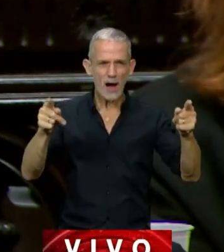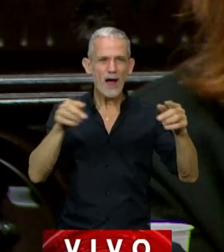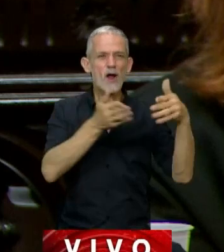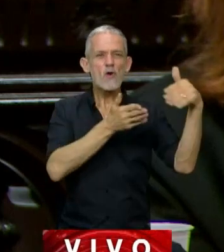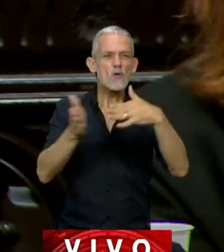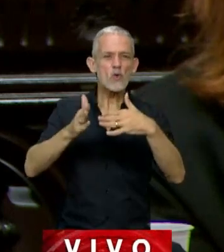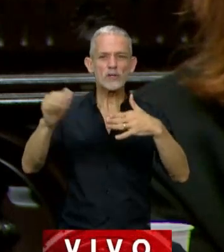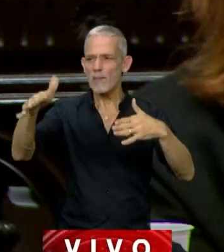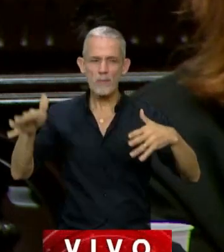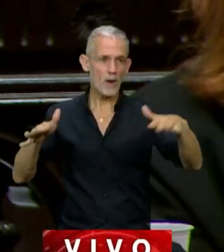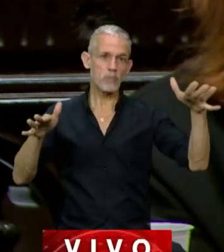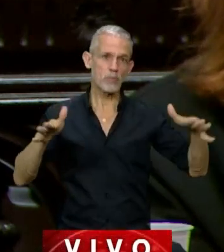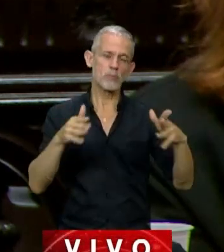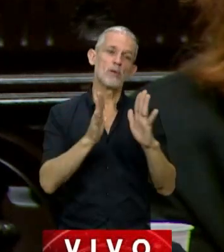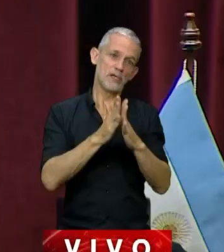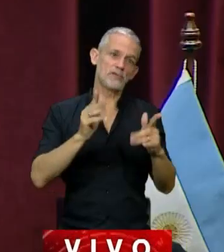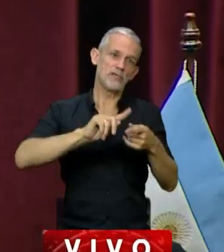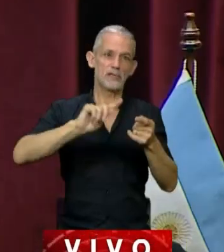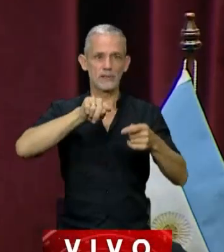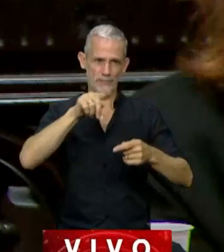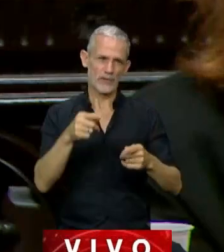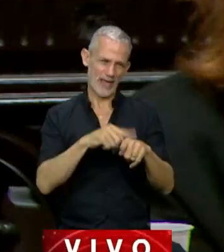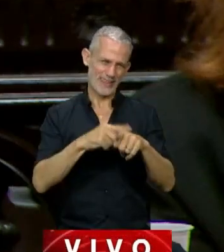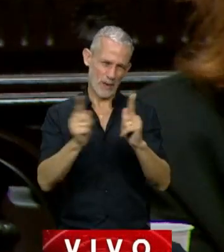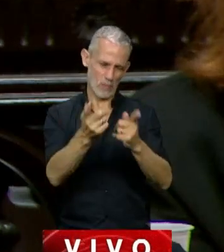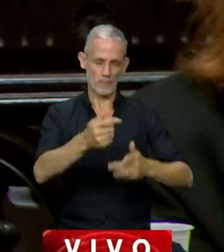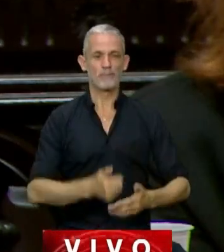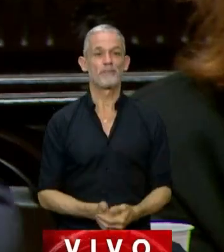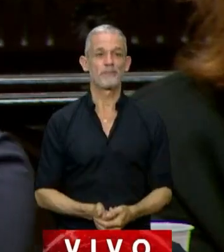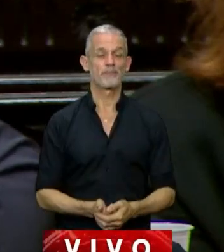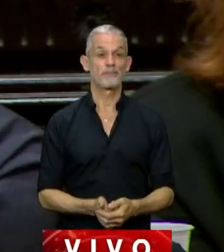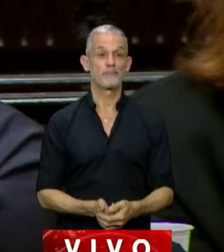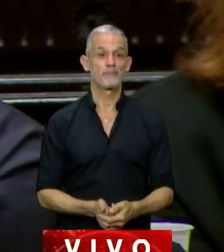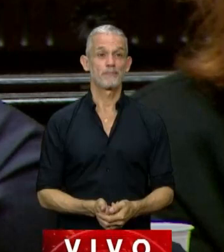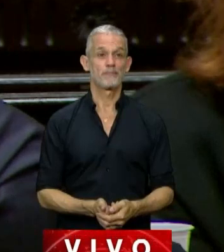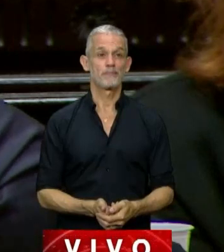bioceánico. Redondee, diputado, por favor. Gracias, señor presidente.